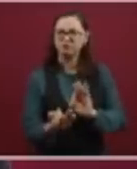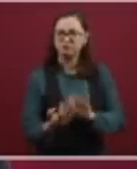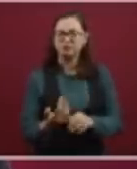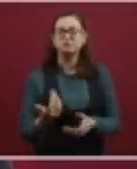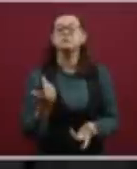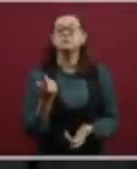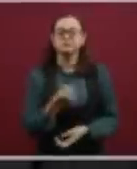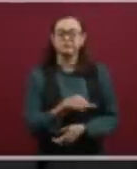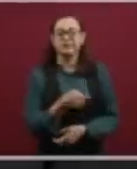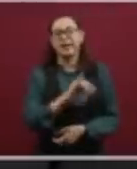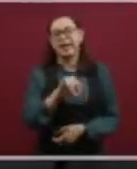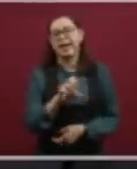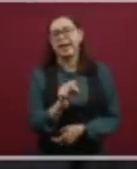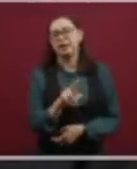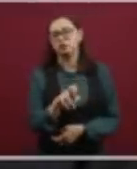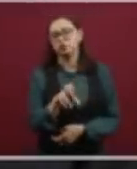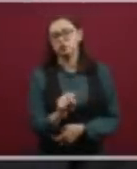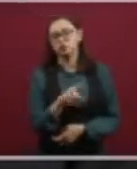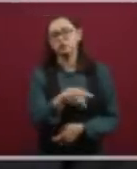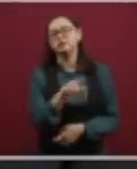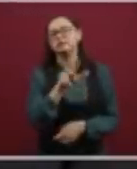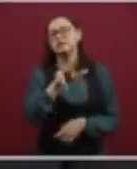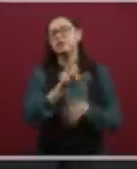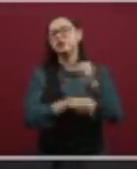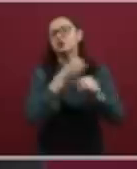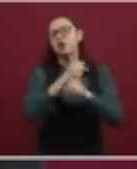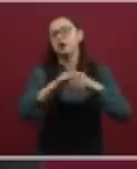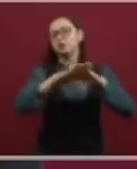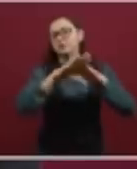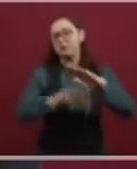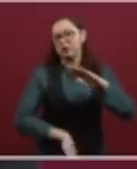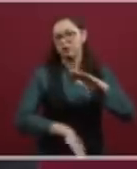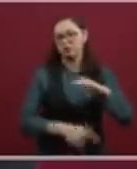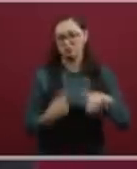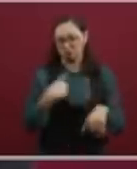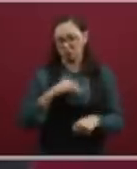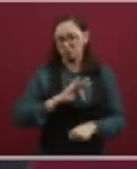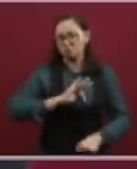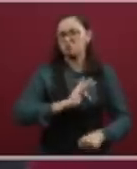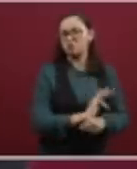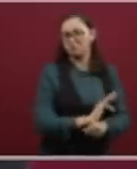voy a proteger a nadie,